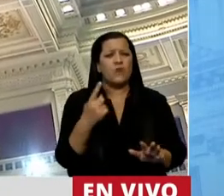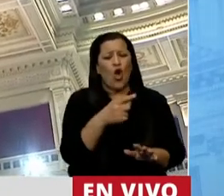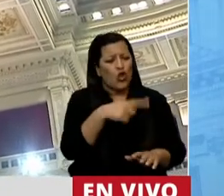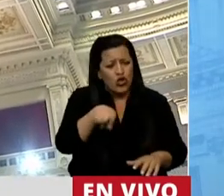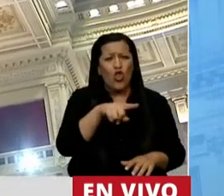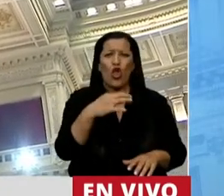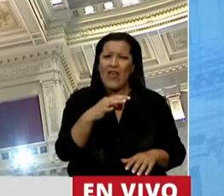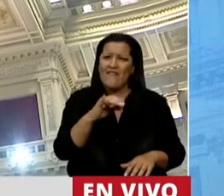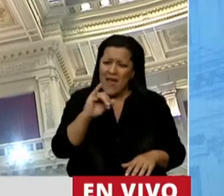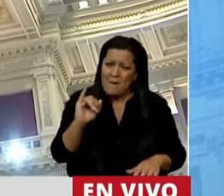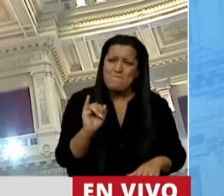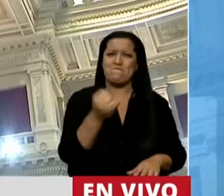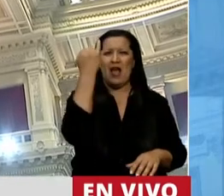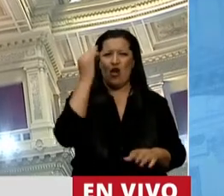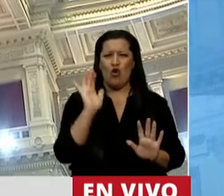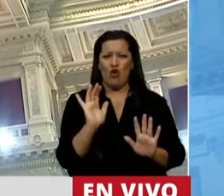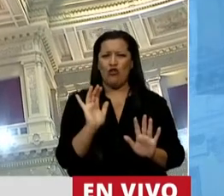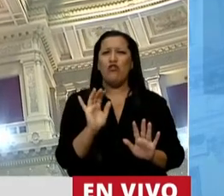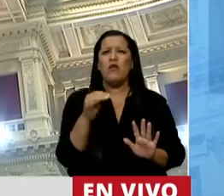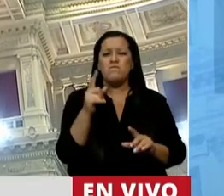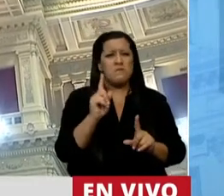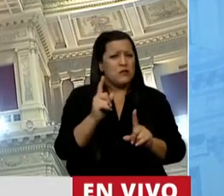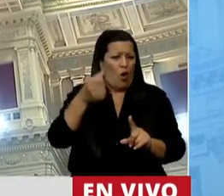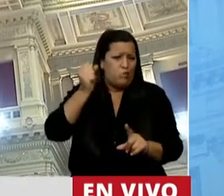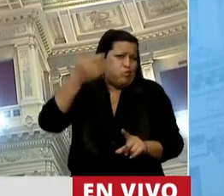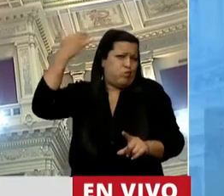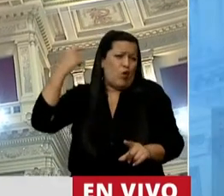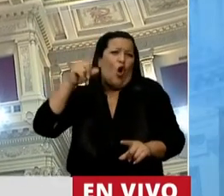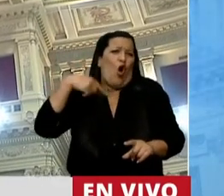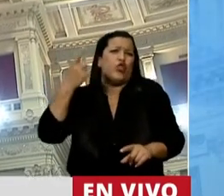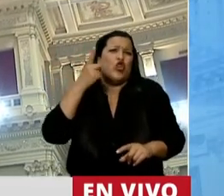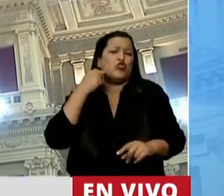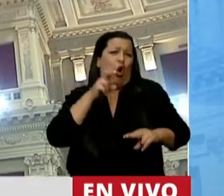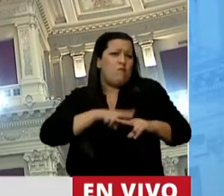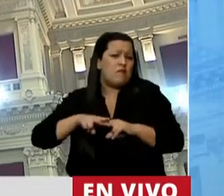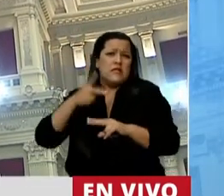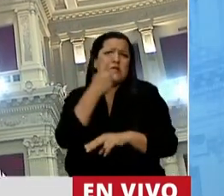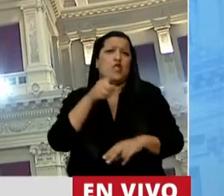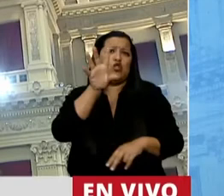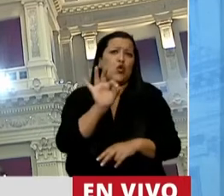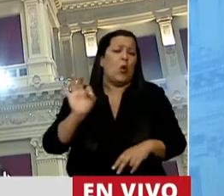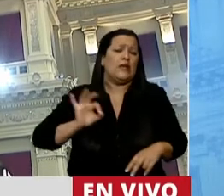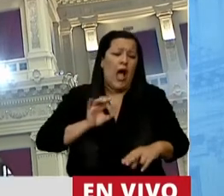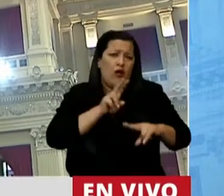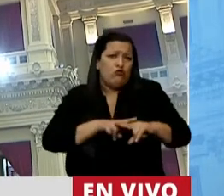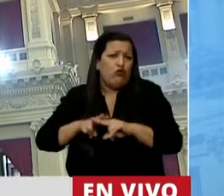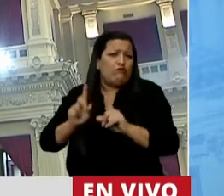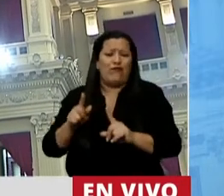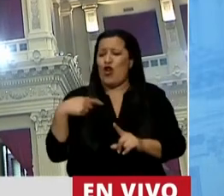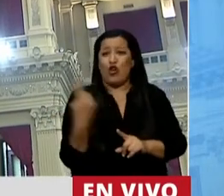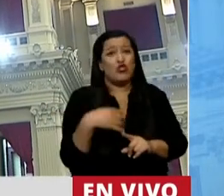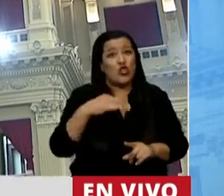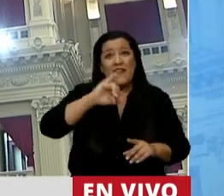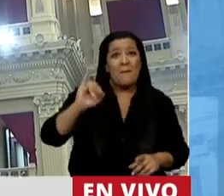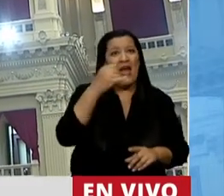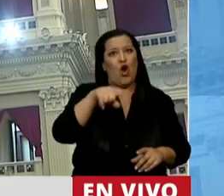mejores, mejores que lo que han sido otros hombres sentados en estas bancas durante más de 150 años y que de una